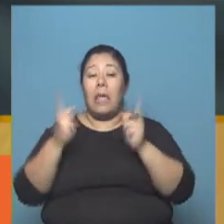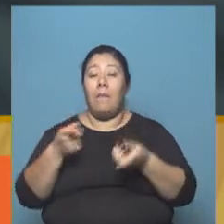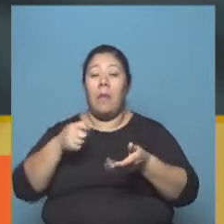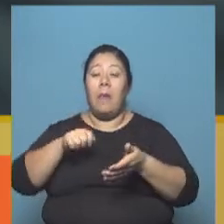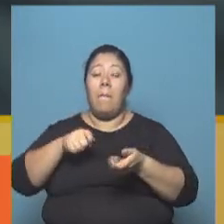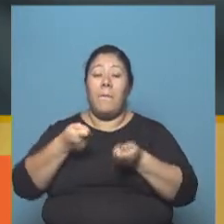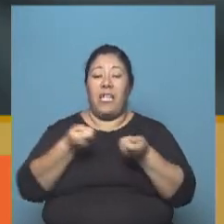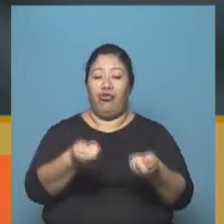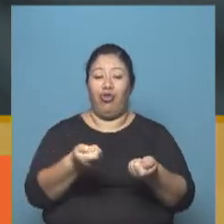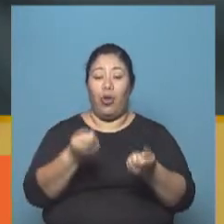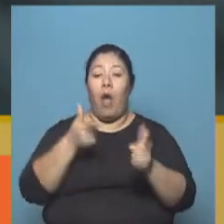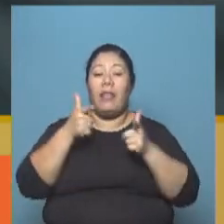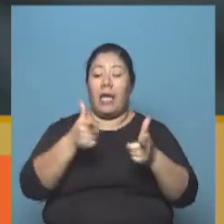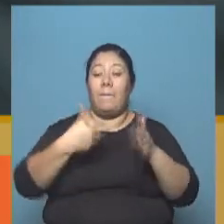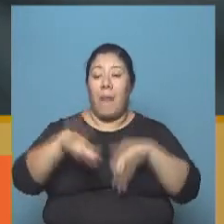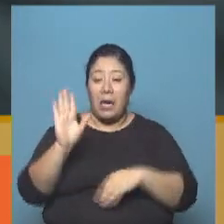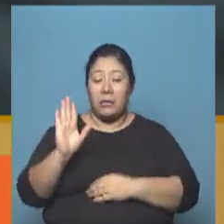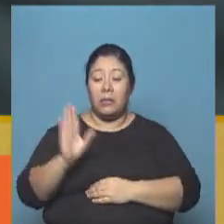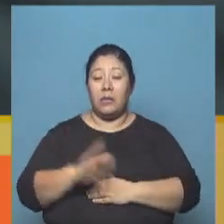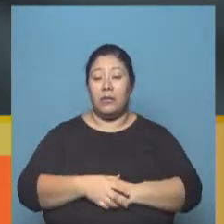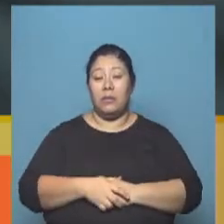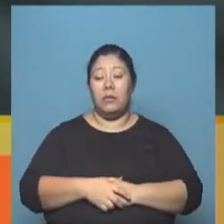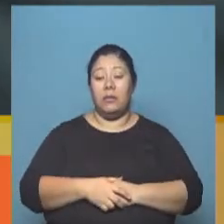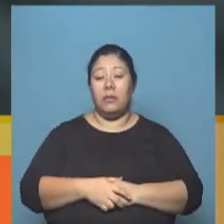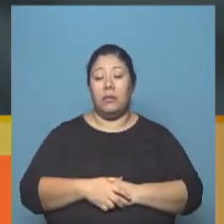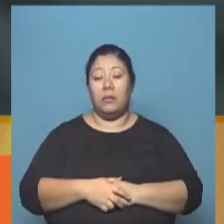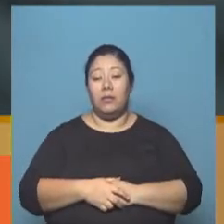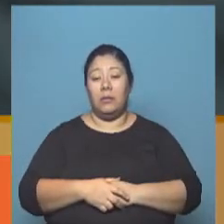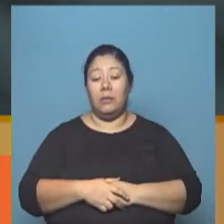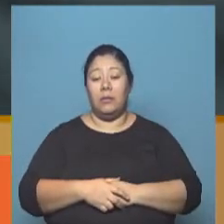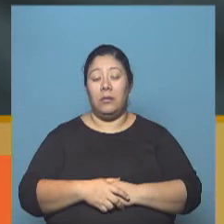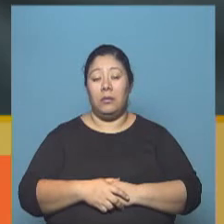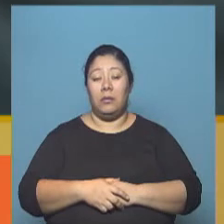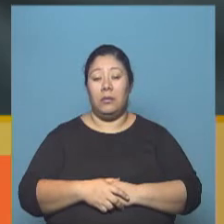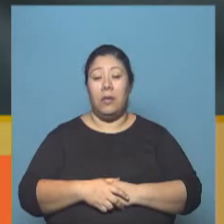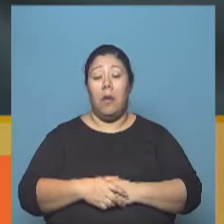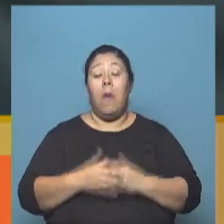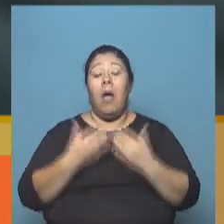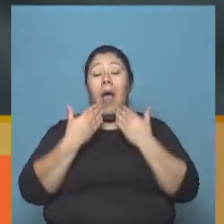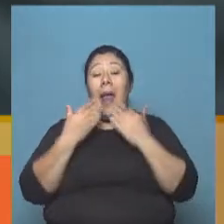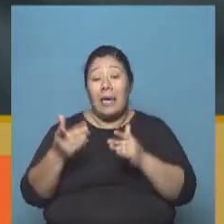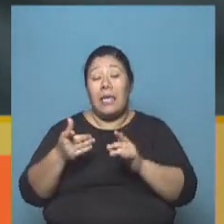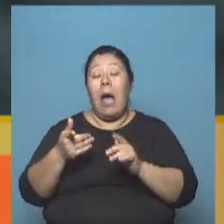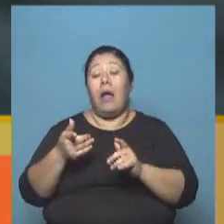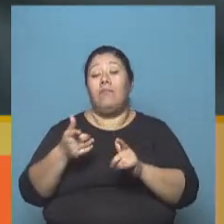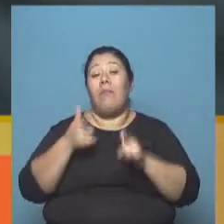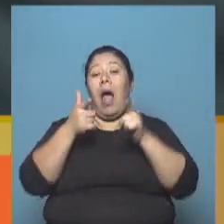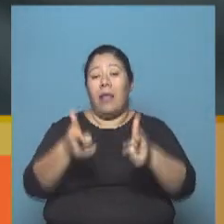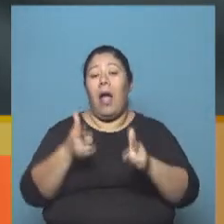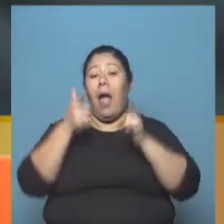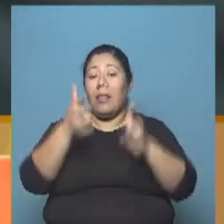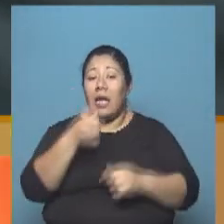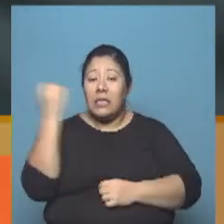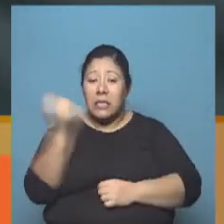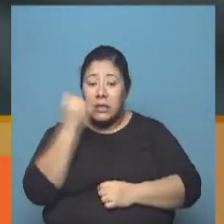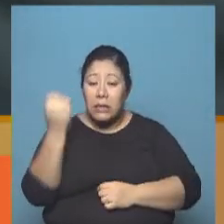situación, el presionar correctamente puede tener muchos beneficios y el presionar incorrectamente puede